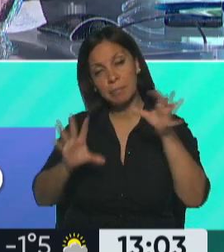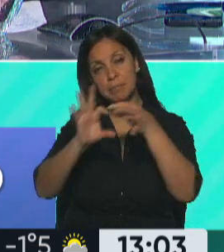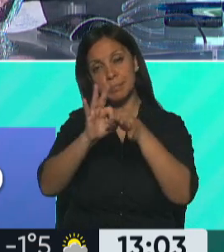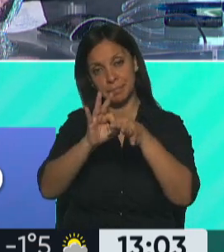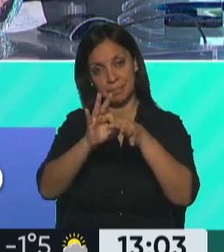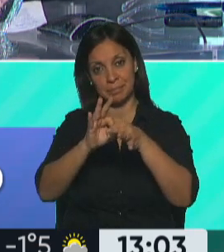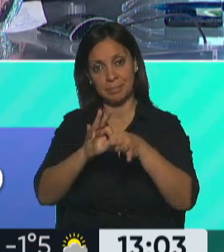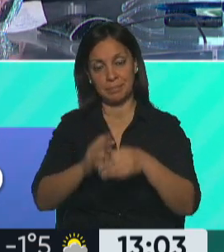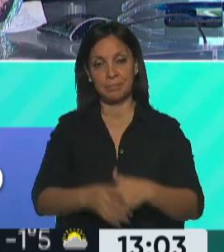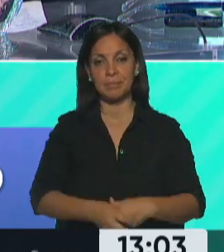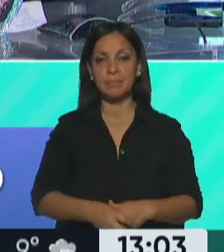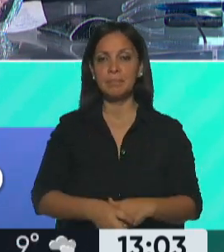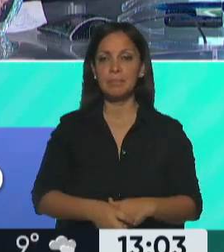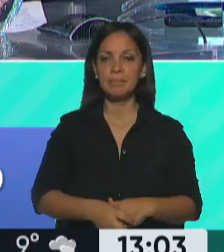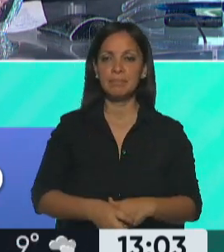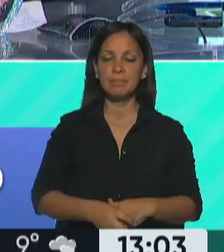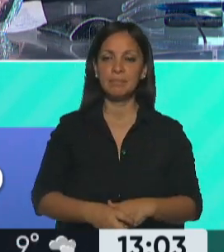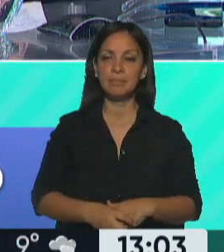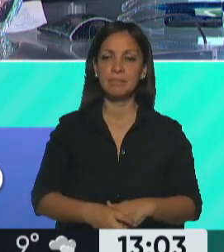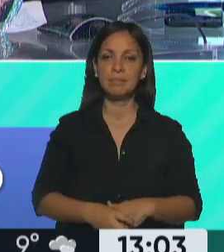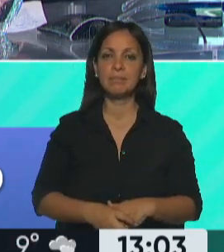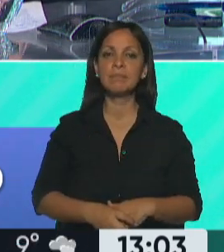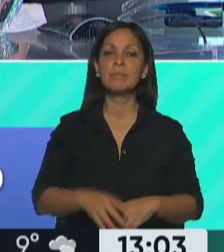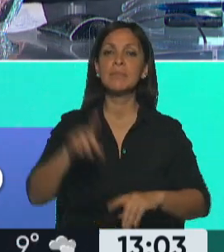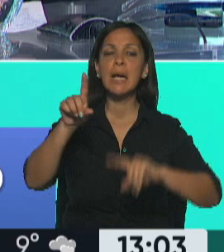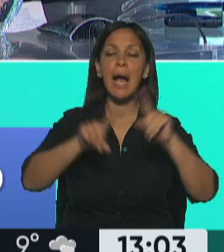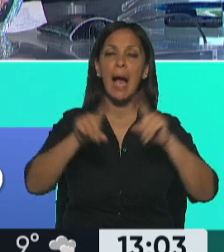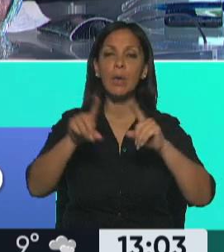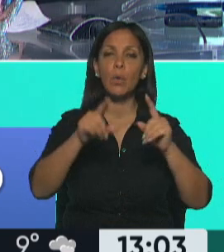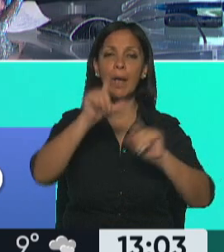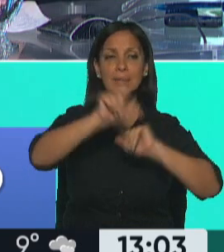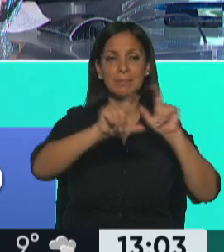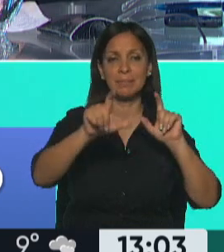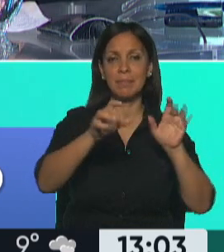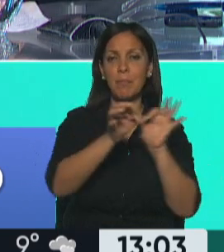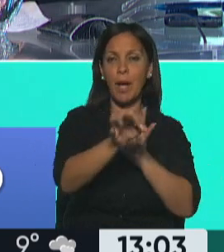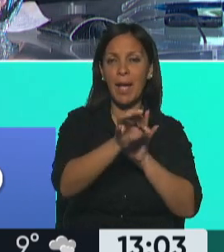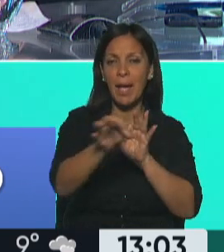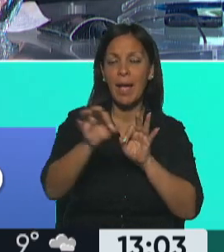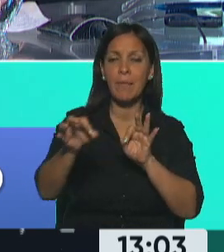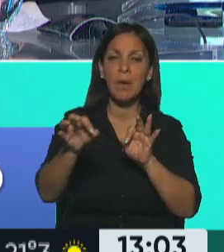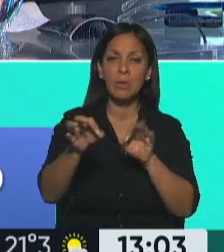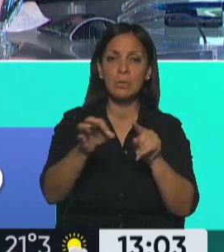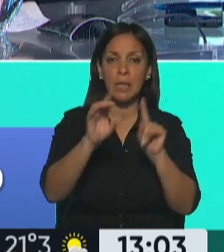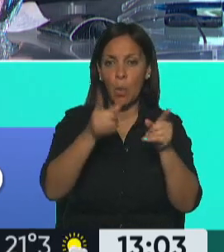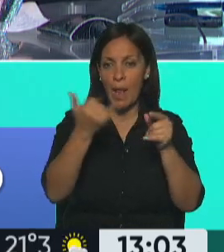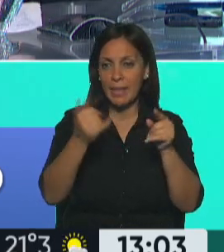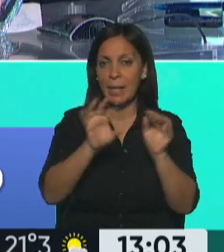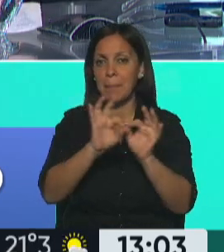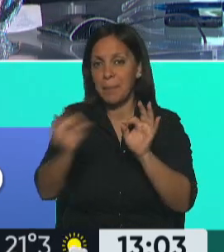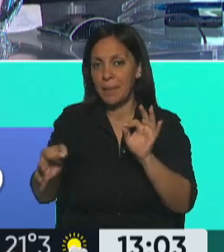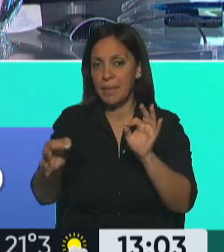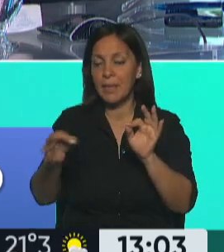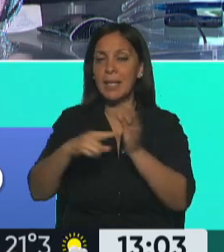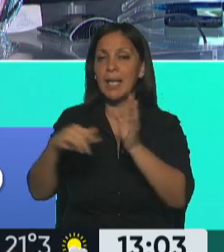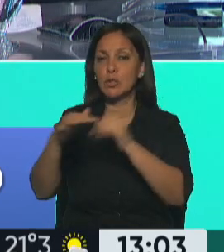en este aspecto que vos decís eh poblaciones que están mucho más alejadas por lo menos tienen un aeropuerto cerca un aeropuerto del cual por